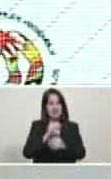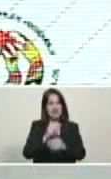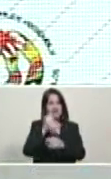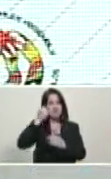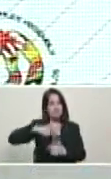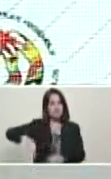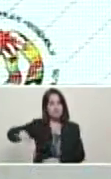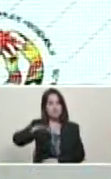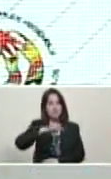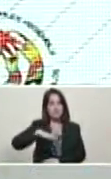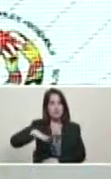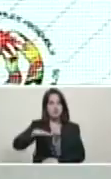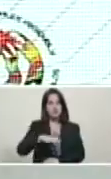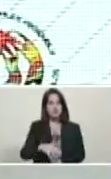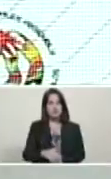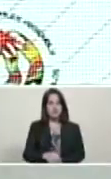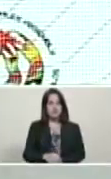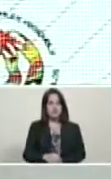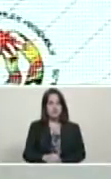menos dos años